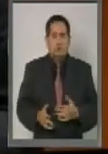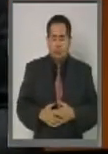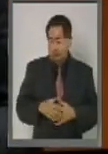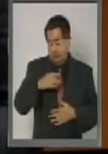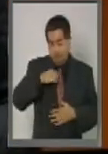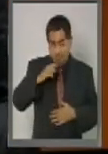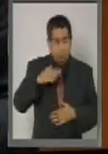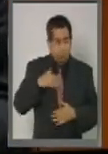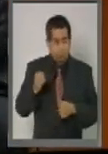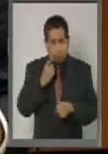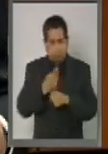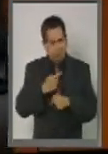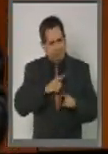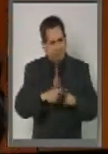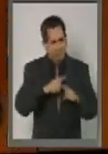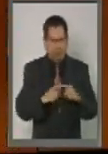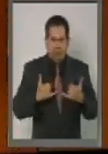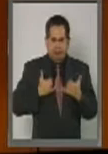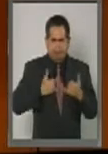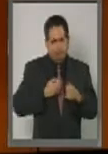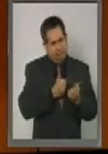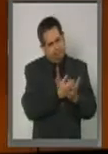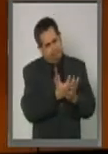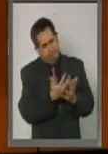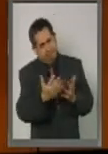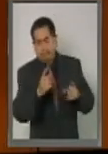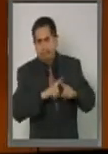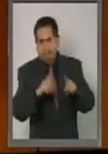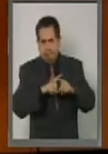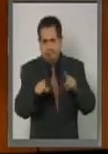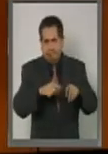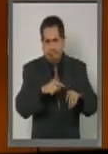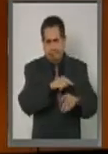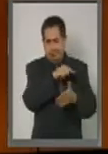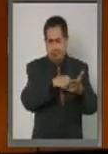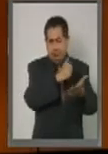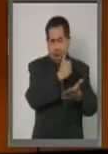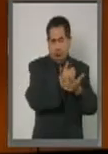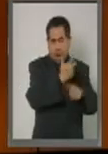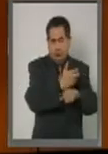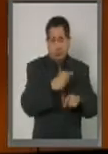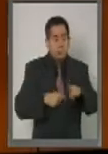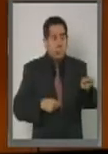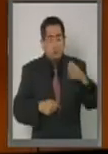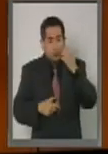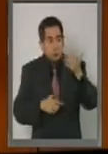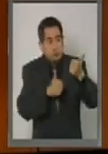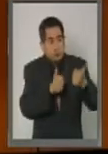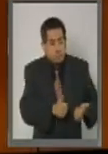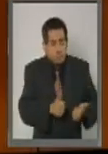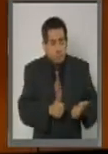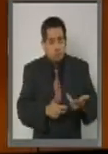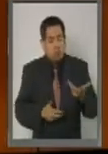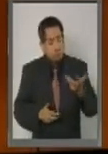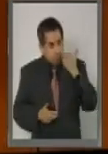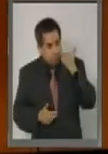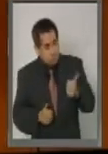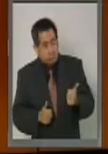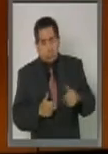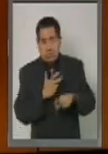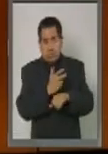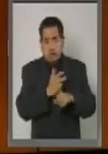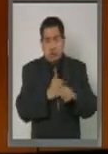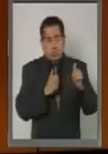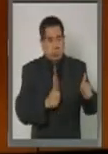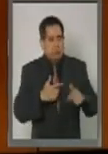y he tenido la oportunidad de hablar con muchos de ellos en distintas ciudades de la Unión Americana, lo que quieren es quedarse en el país